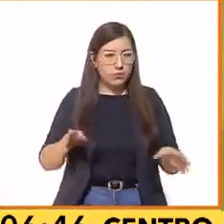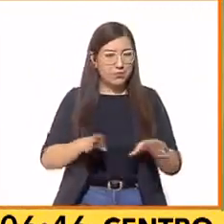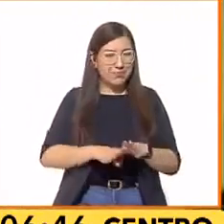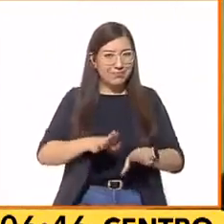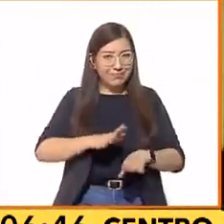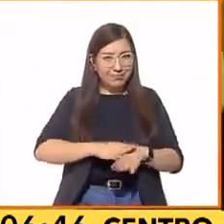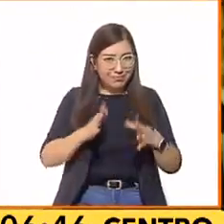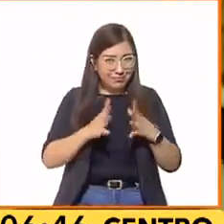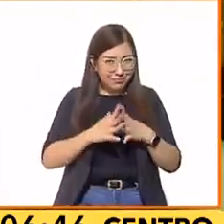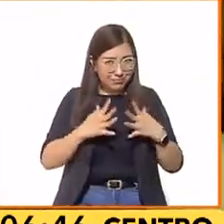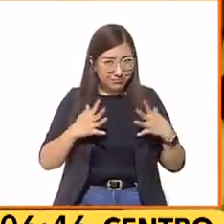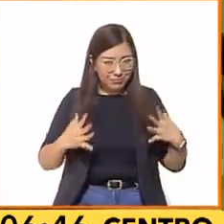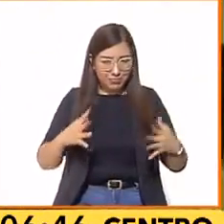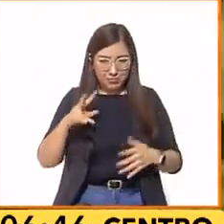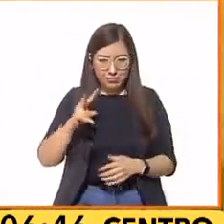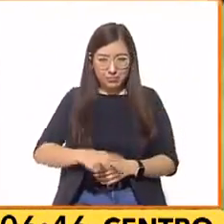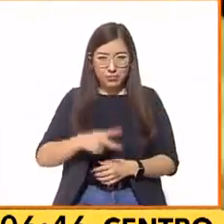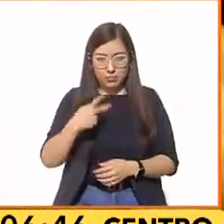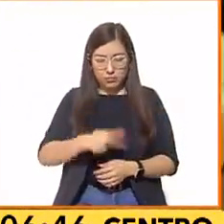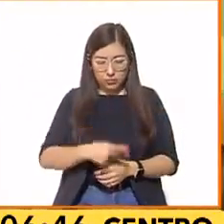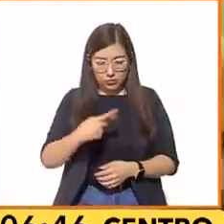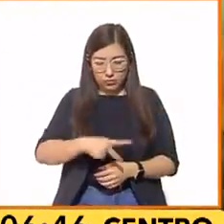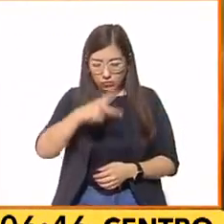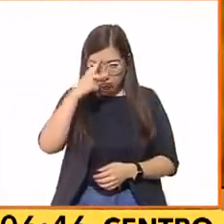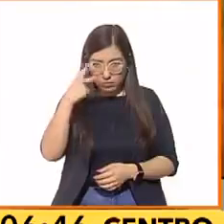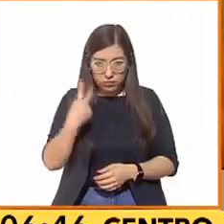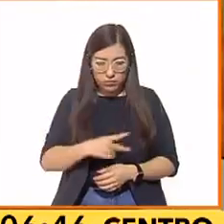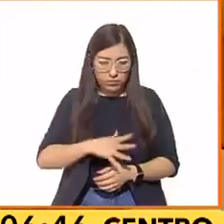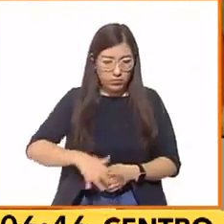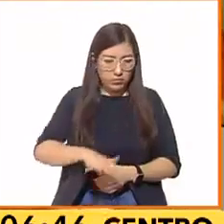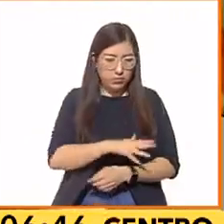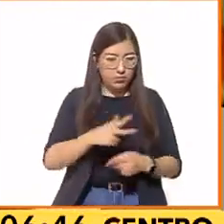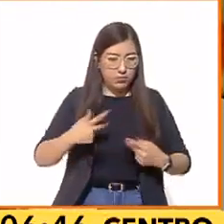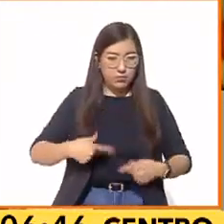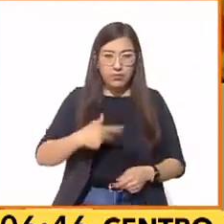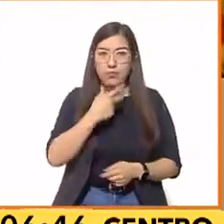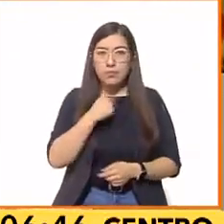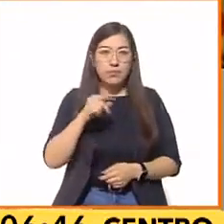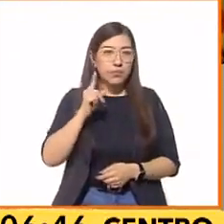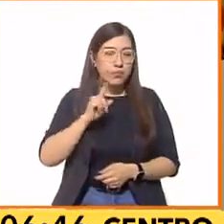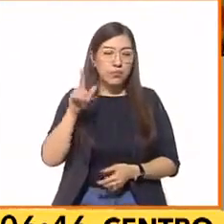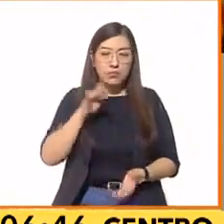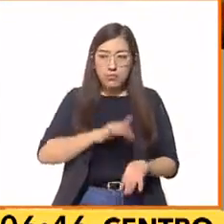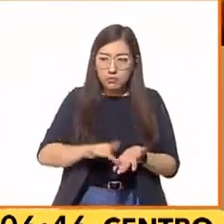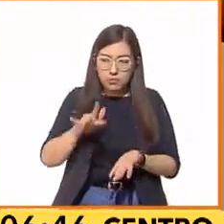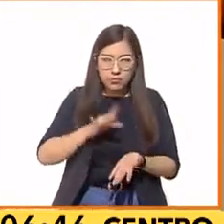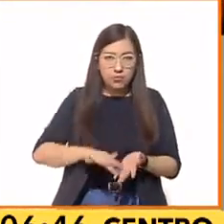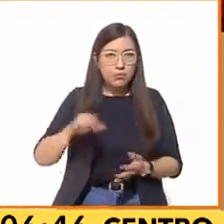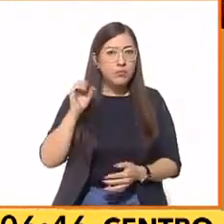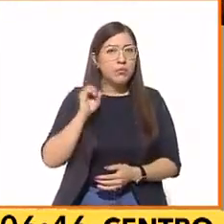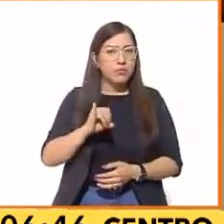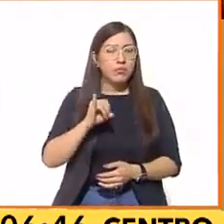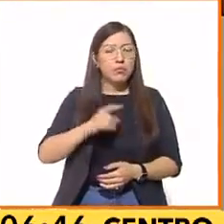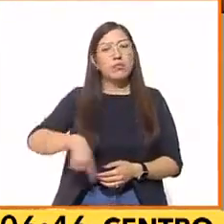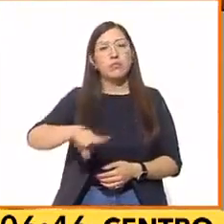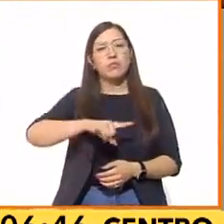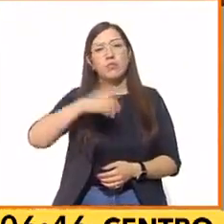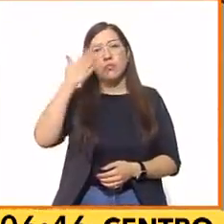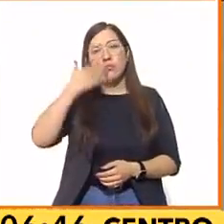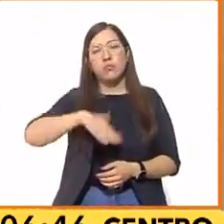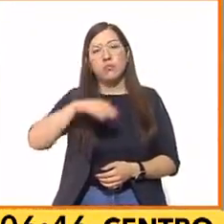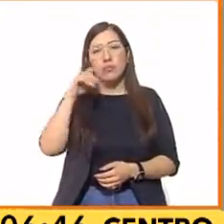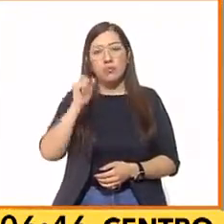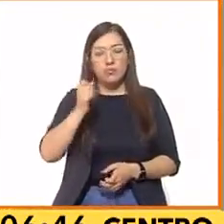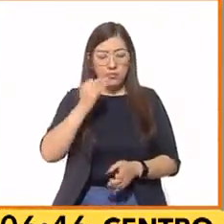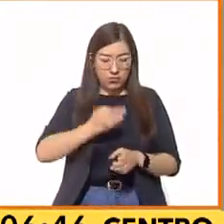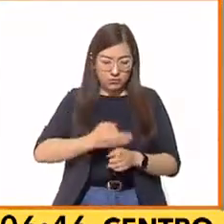magnitud que el pueblo de México lo respalda y se vuelca a apoyarlo porque sabía que el